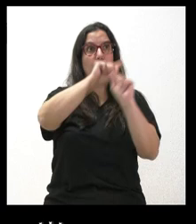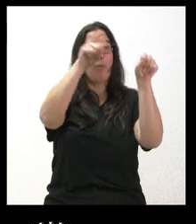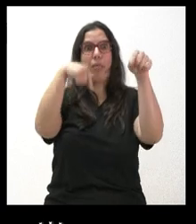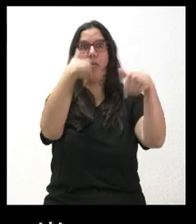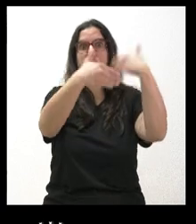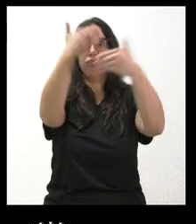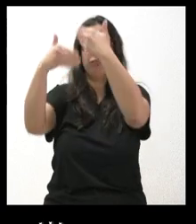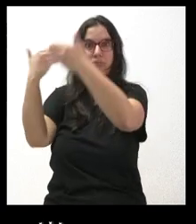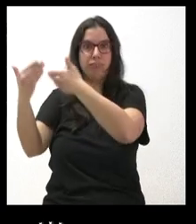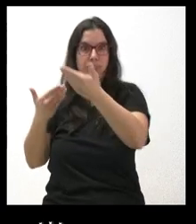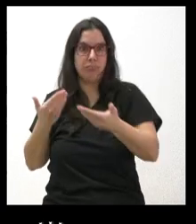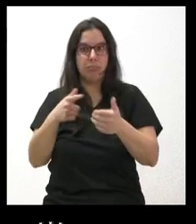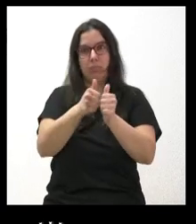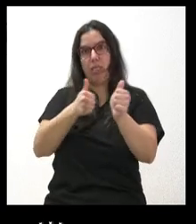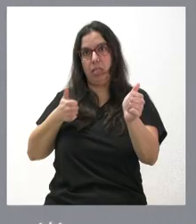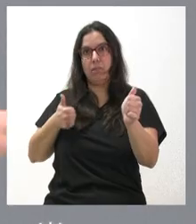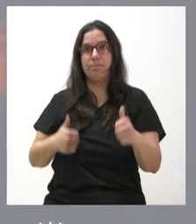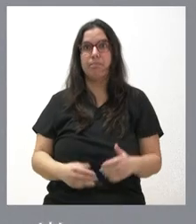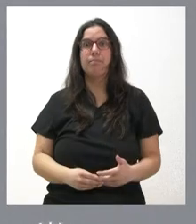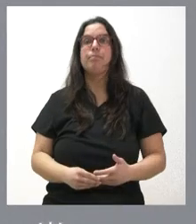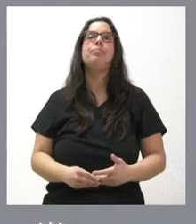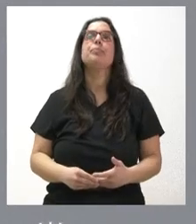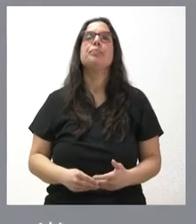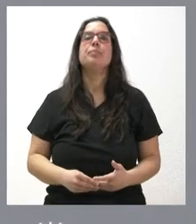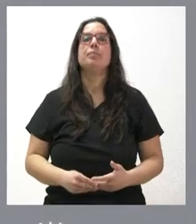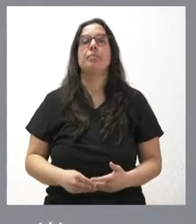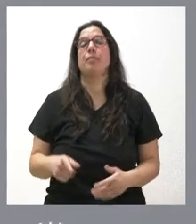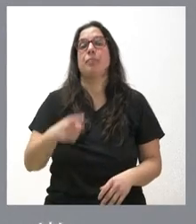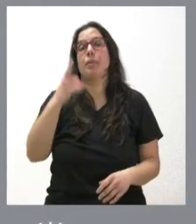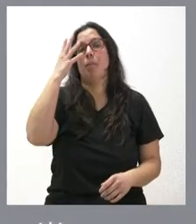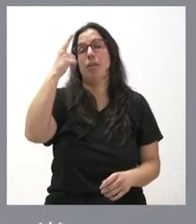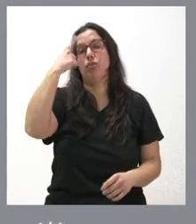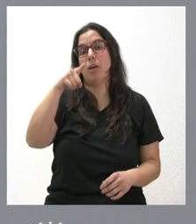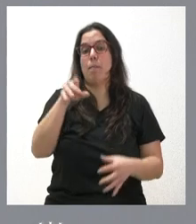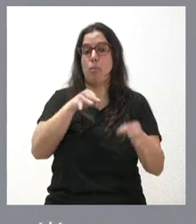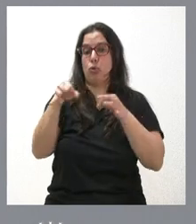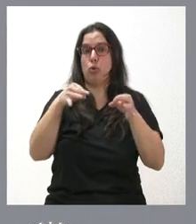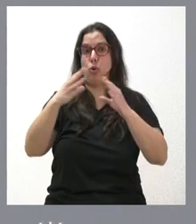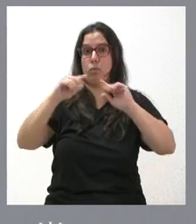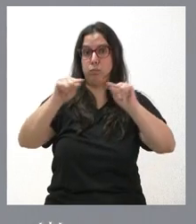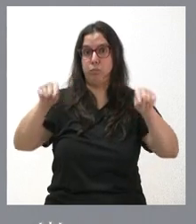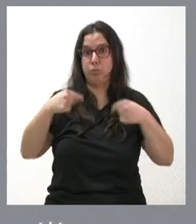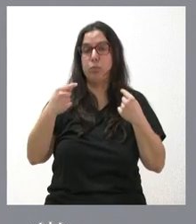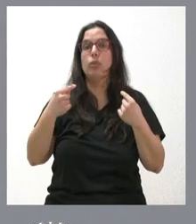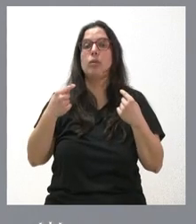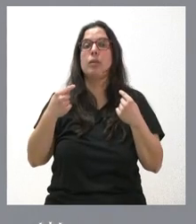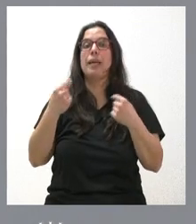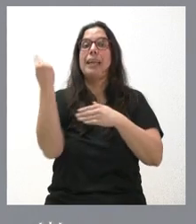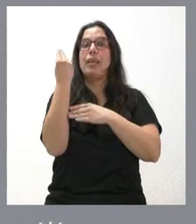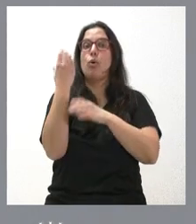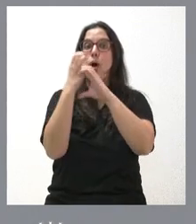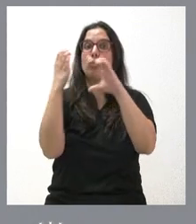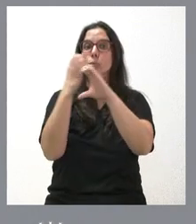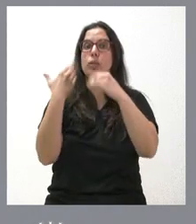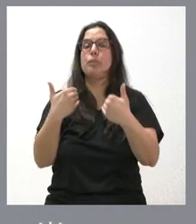capitales de provincia de Castilla León no como usted sabe según el protocolo firmado a quien corresponde hacer la estación de autobuses es a